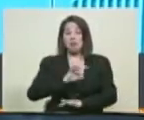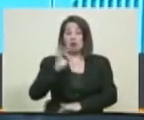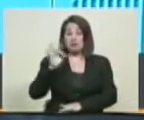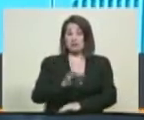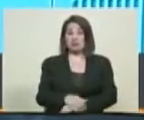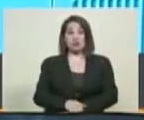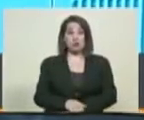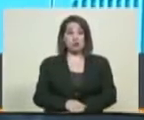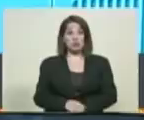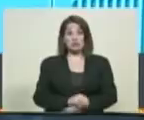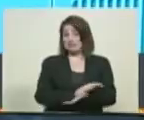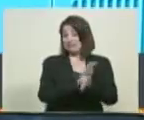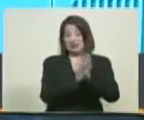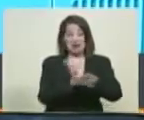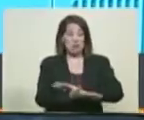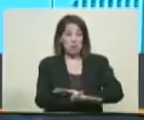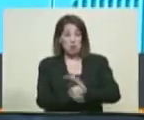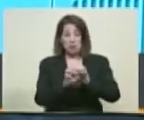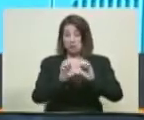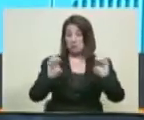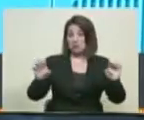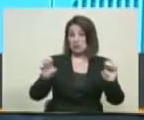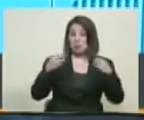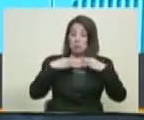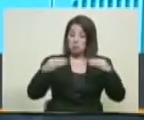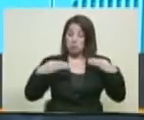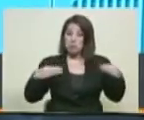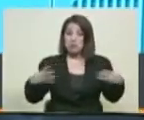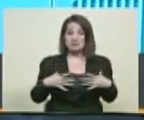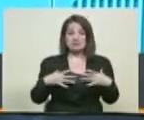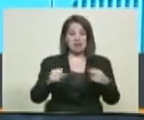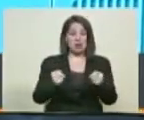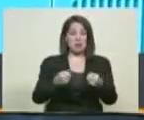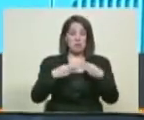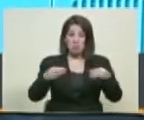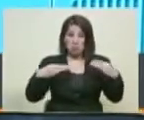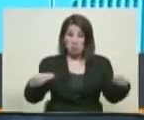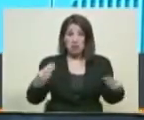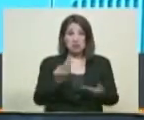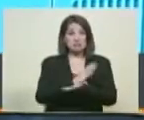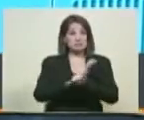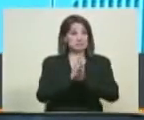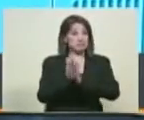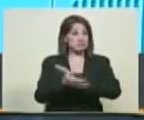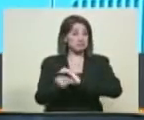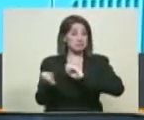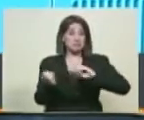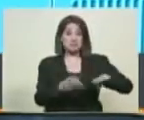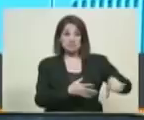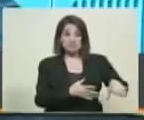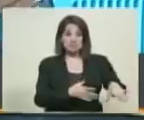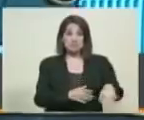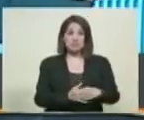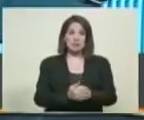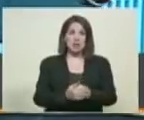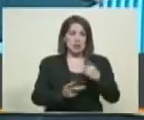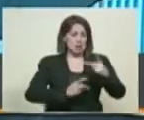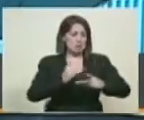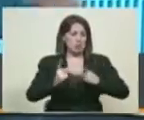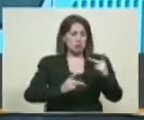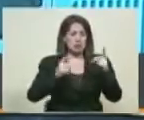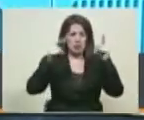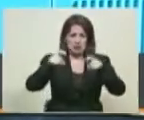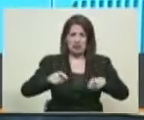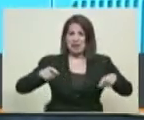Acabó con lo que quedaba de educación pública y gratuita, de salud pública y gratuita. Destruyó la producción en el